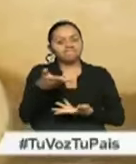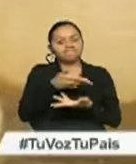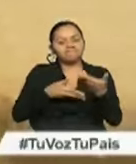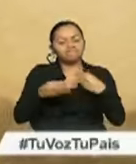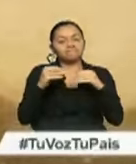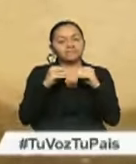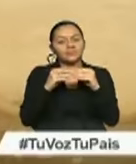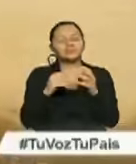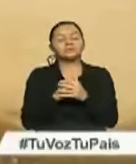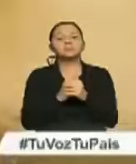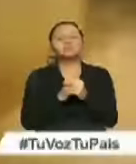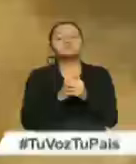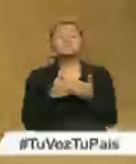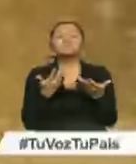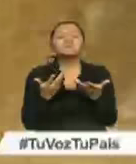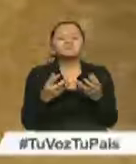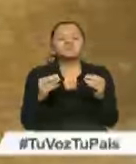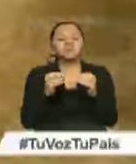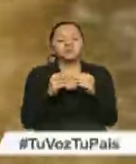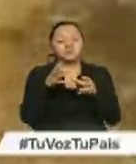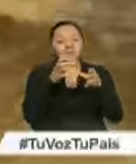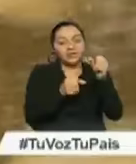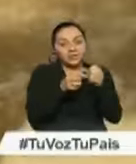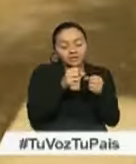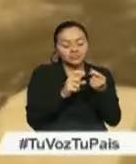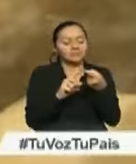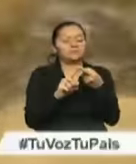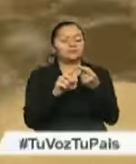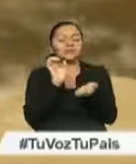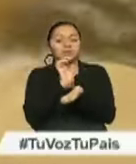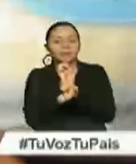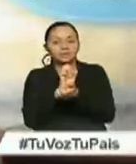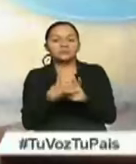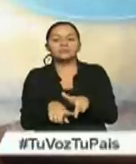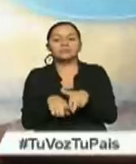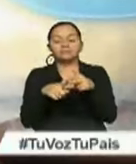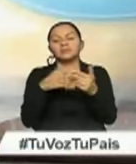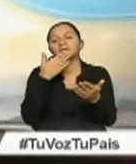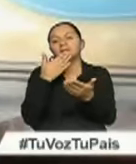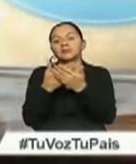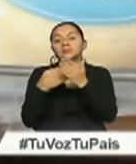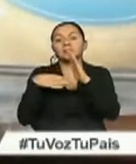queso Lácteos La Copa. Estamos arrancando